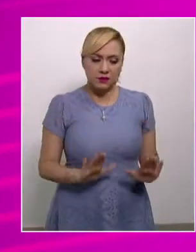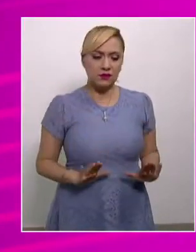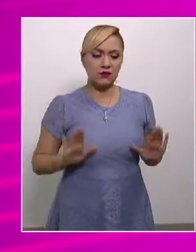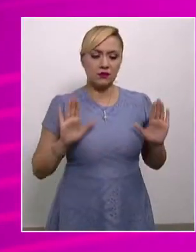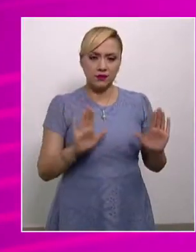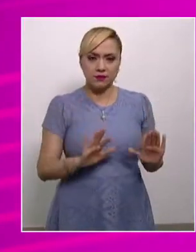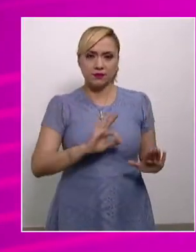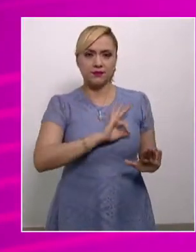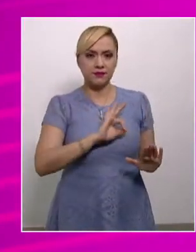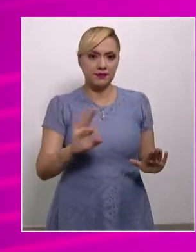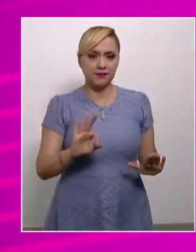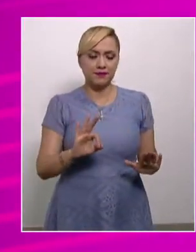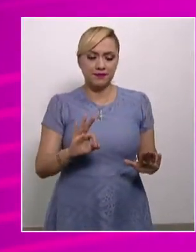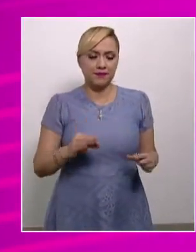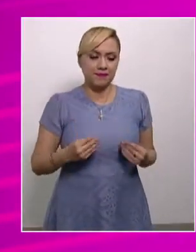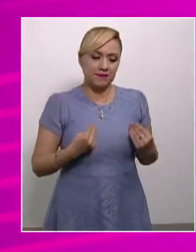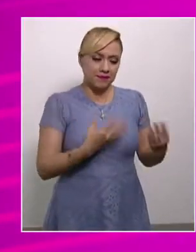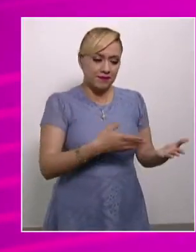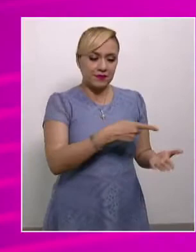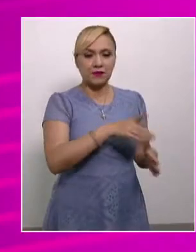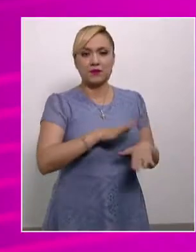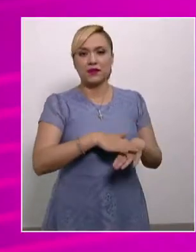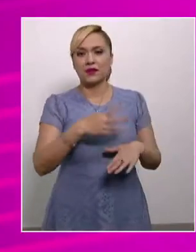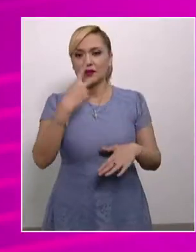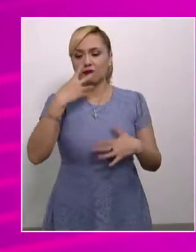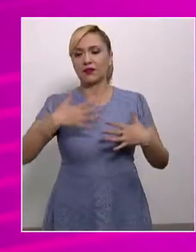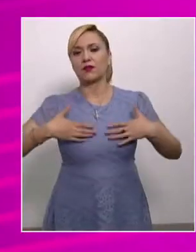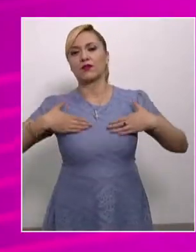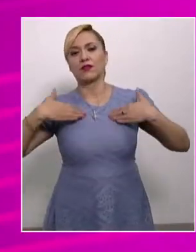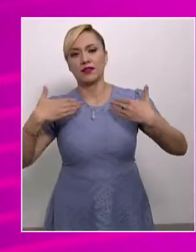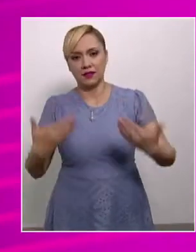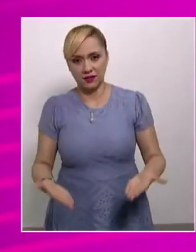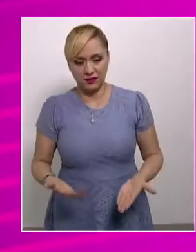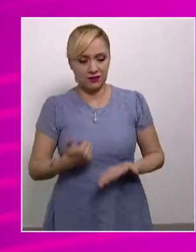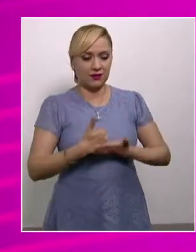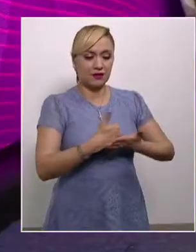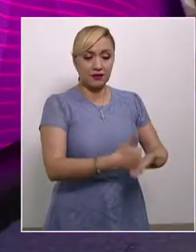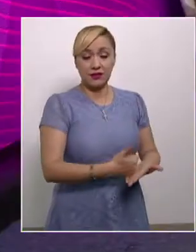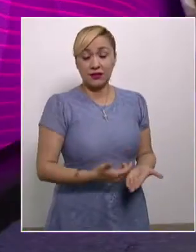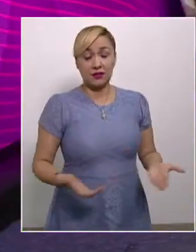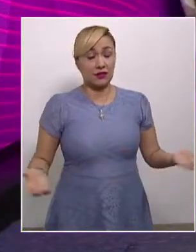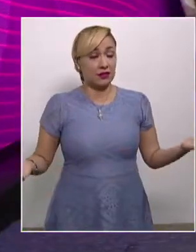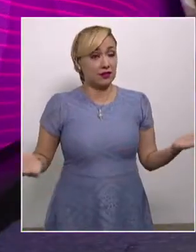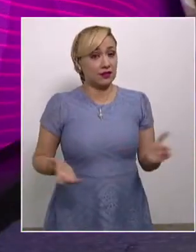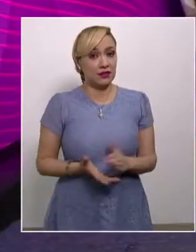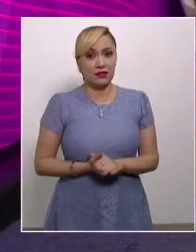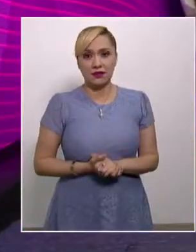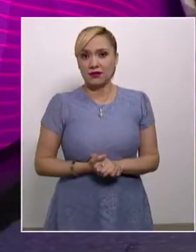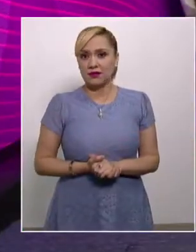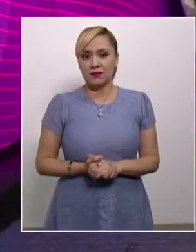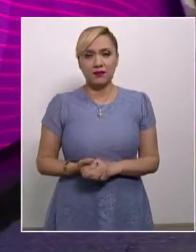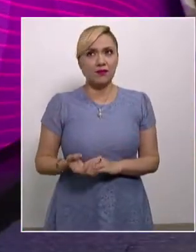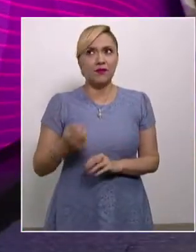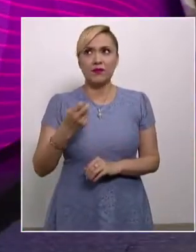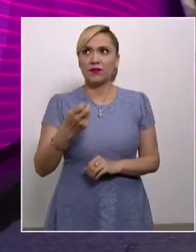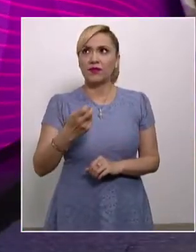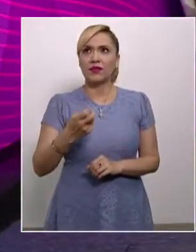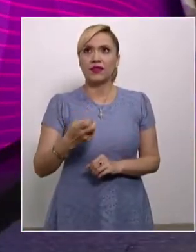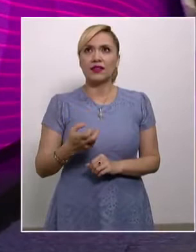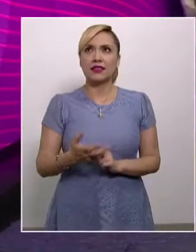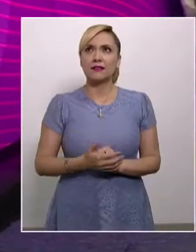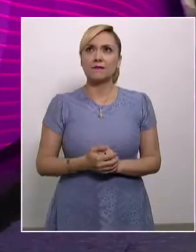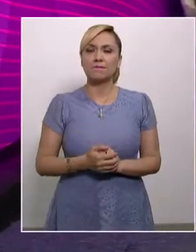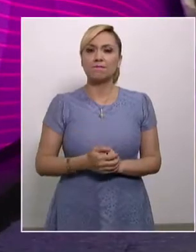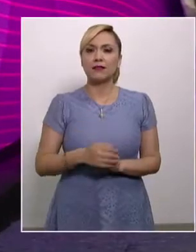para nosotros poderles dar también confianza en, sí, puedes tener estas otras opciones, pero al final de cuentas, la realidad es